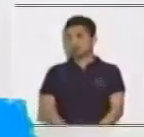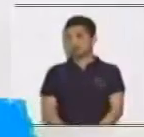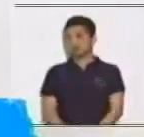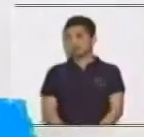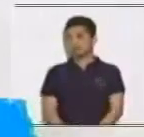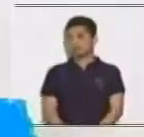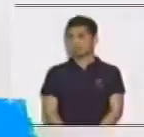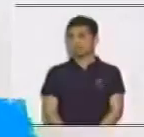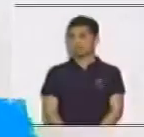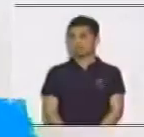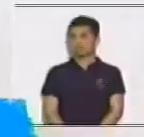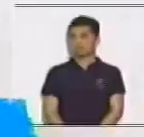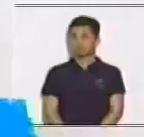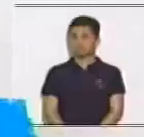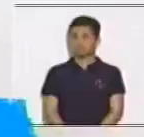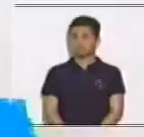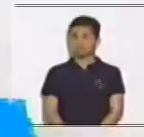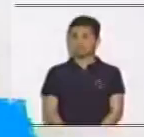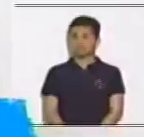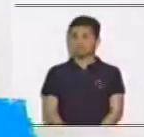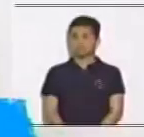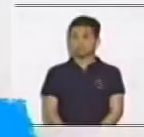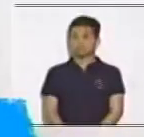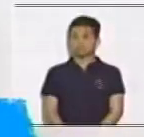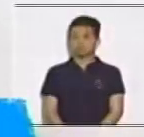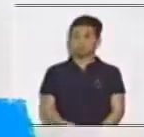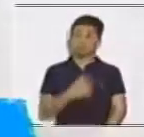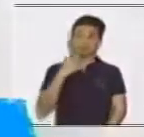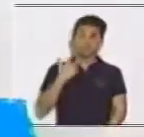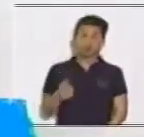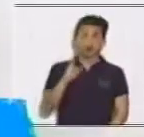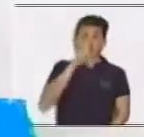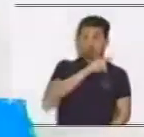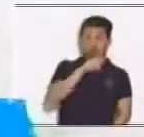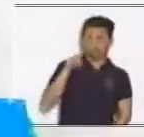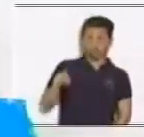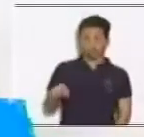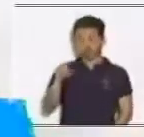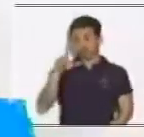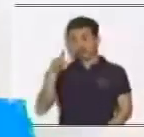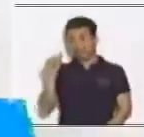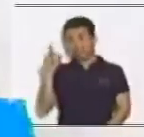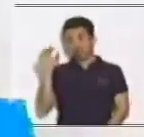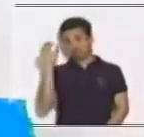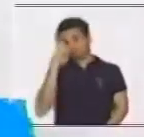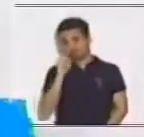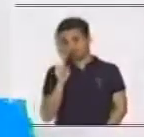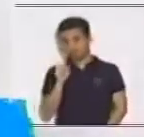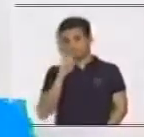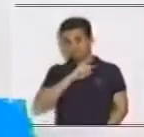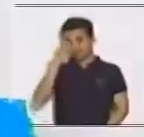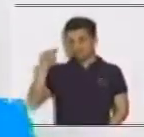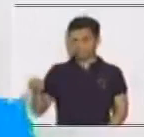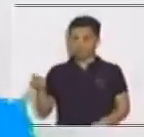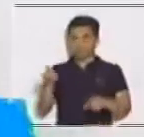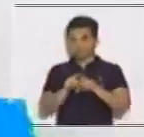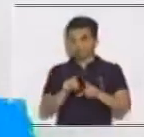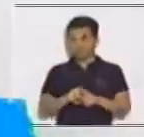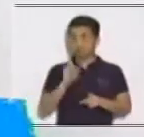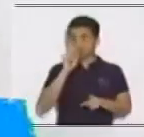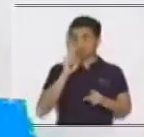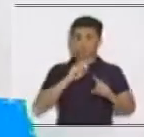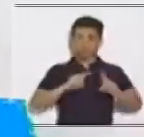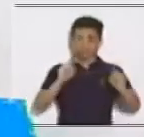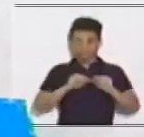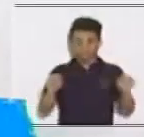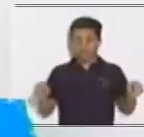en este tipo especial de triángulo, que tiene dos lados iguales y uno distinto, Aquí aparece un ángulo de